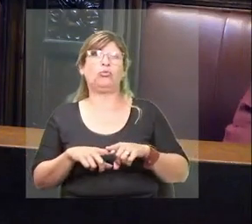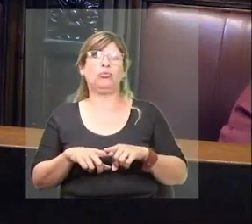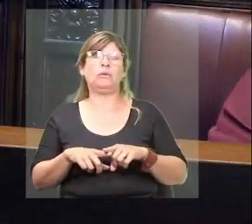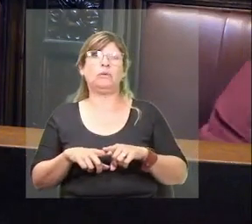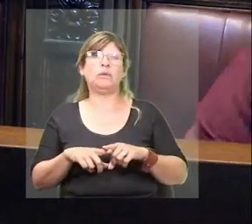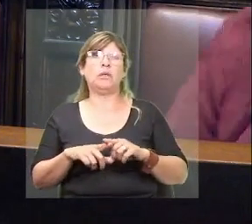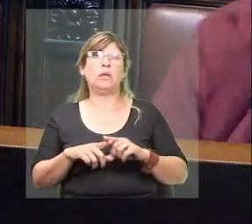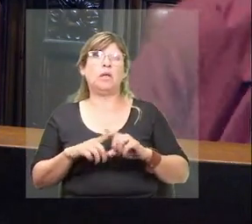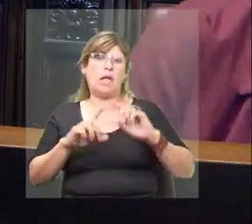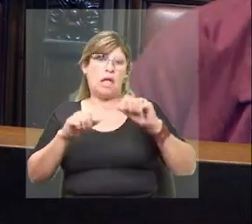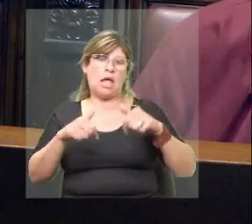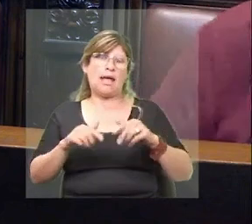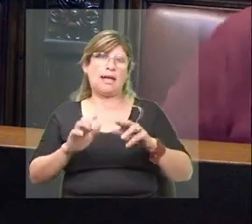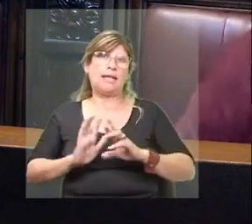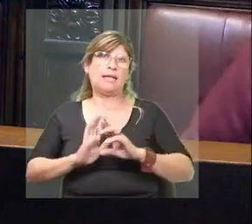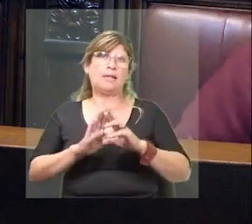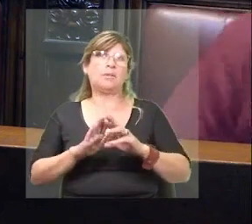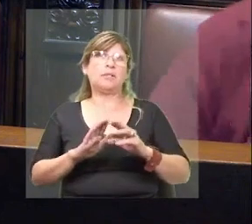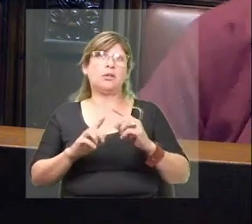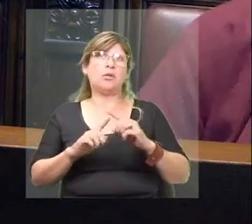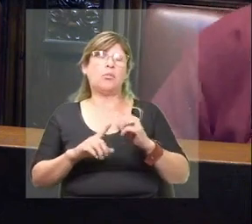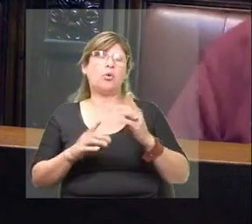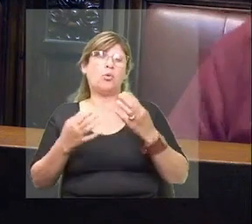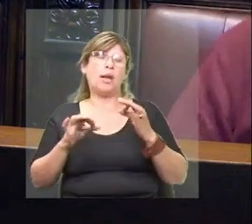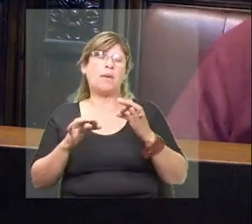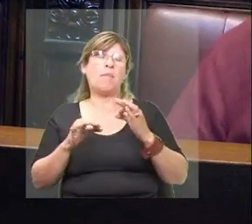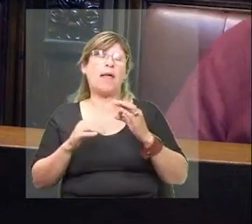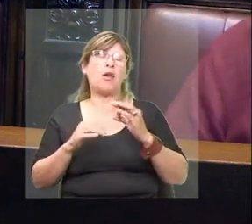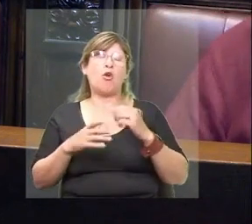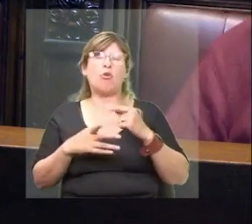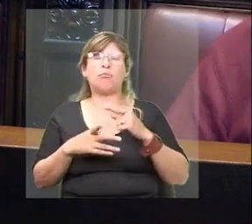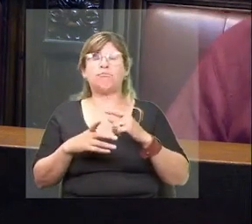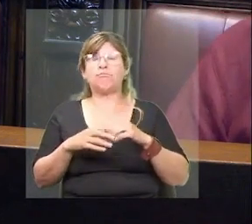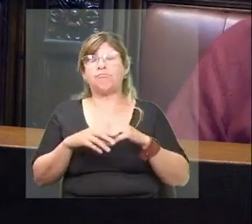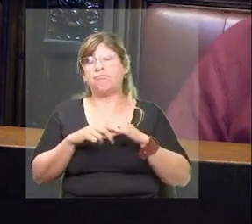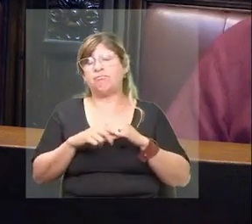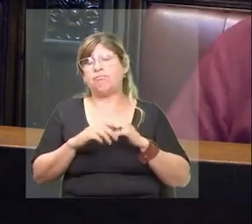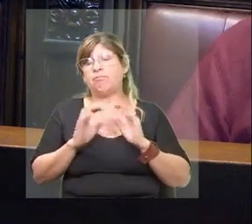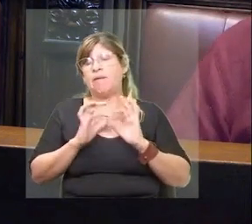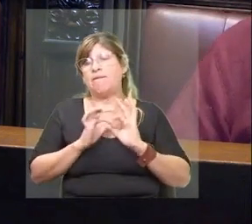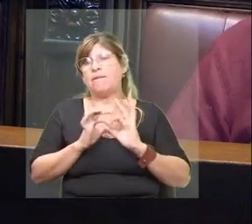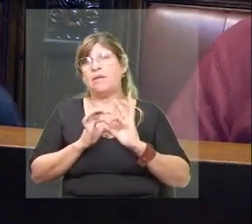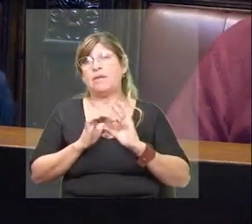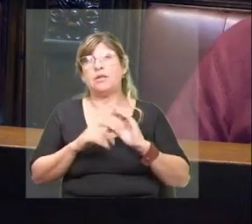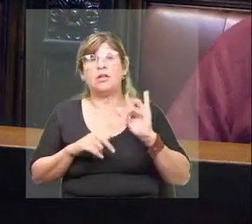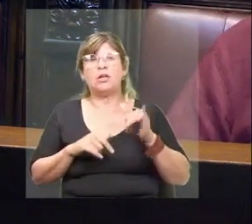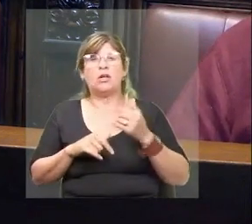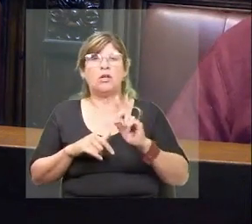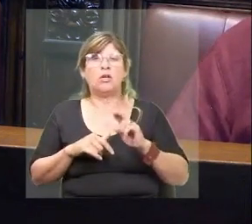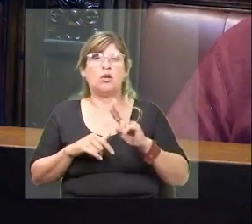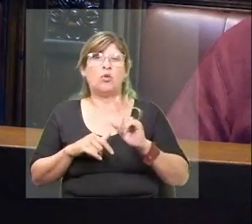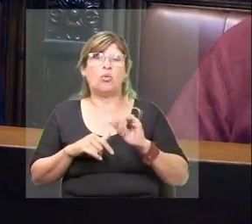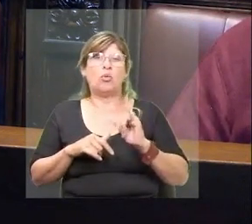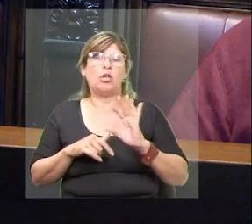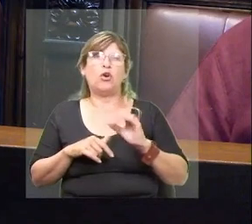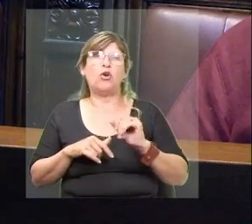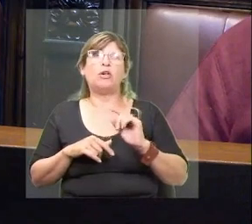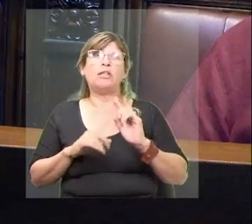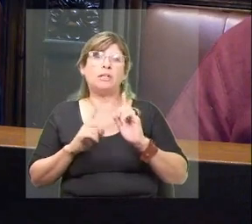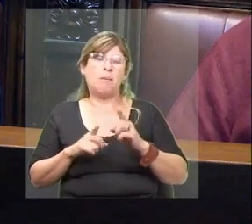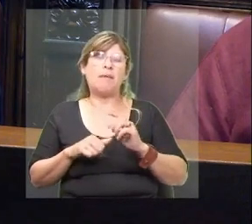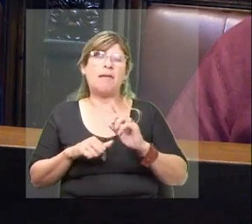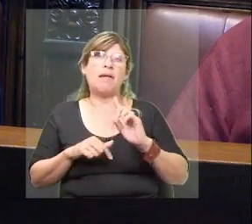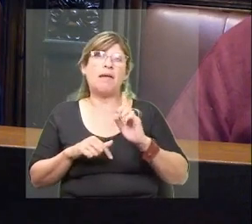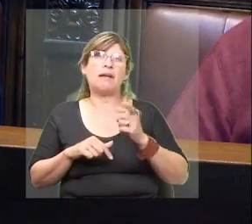aquí representados por un hermano del alma, Julio César Porteiro y Gladys,